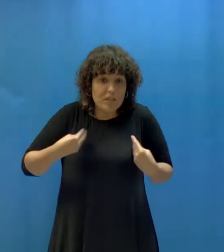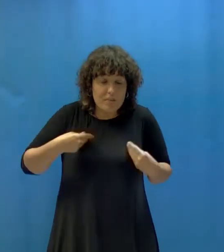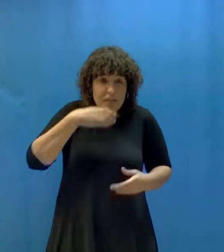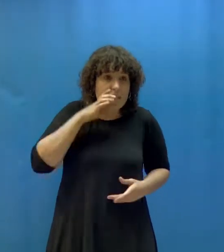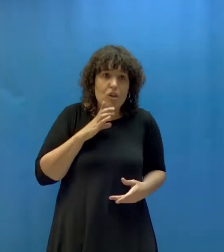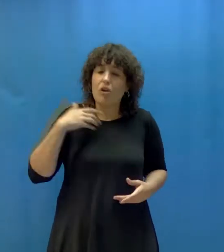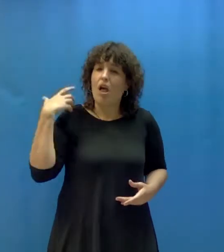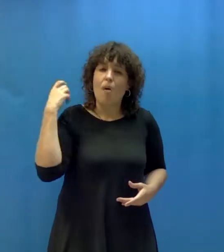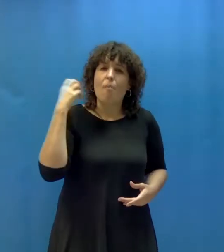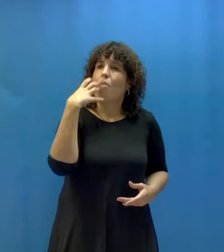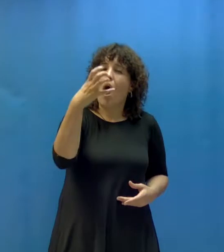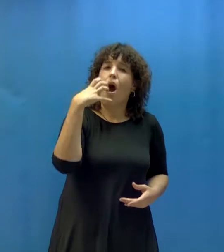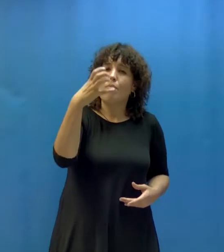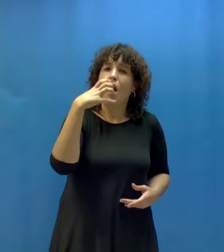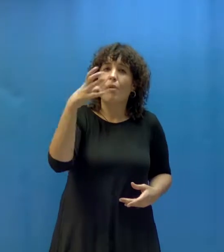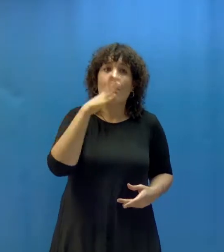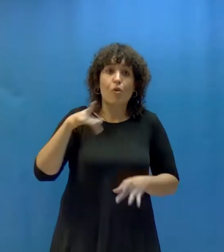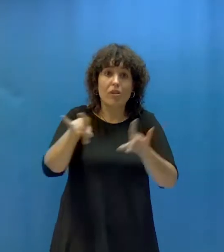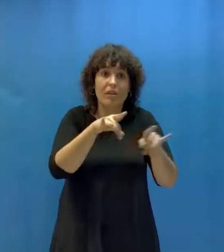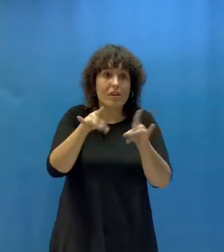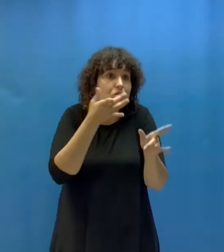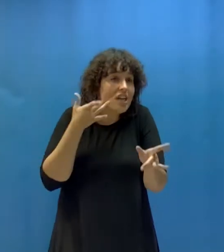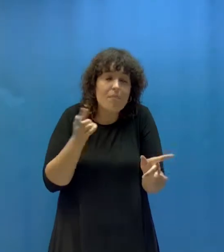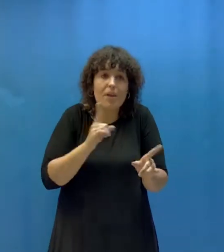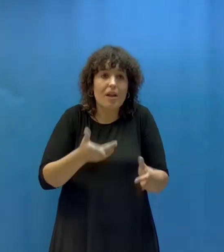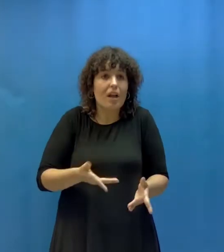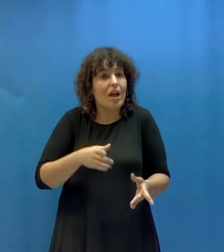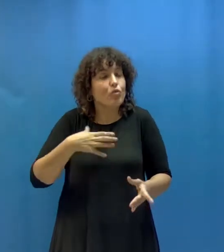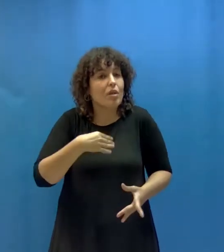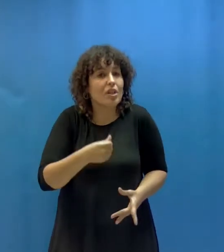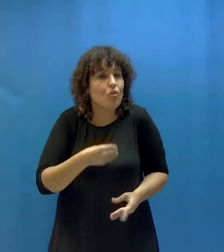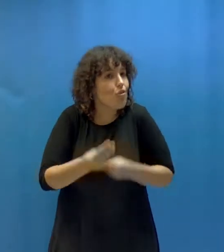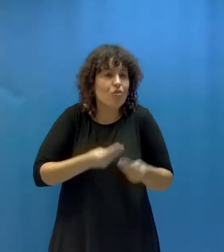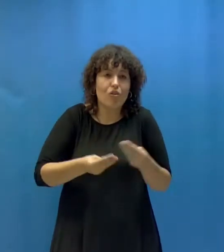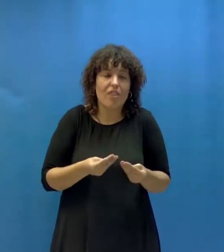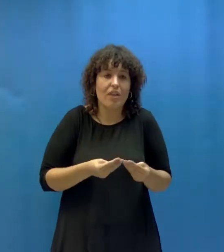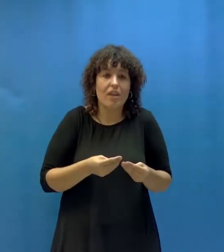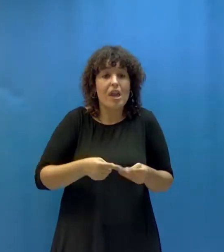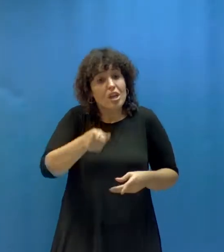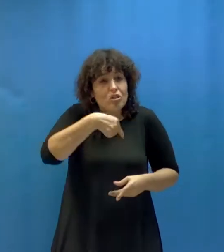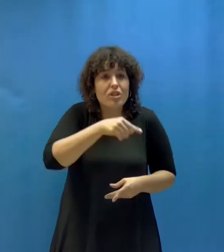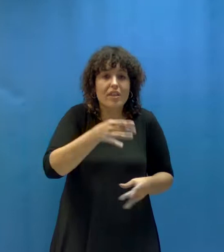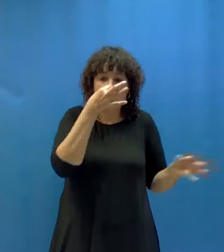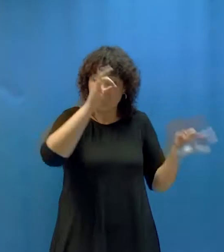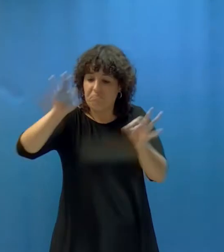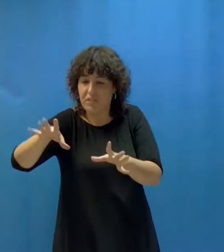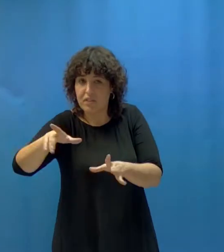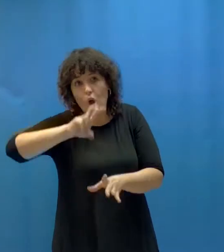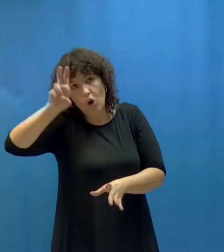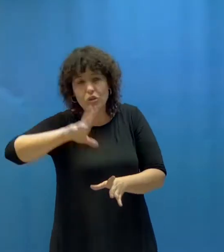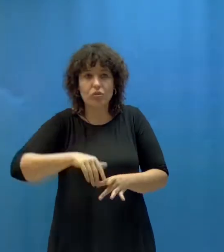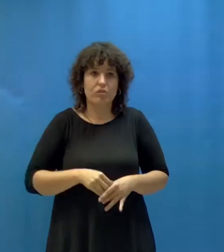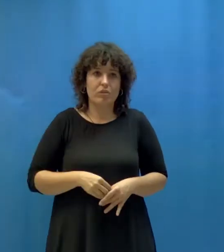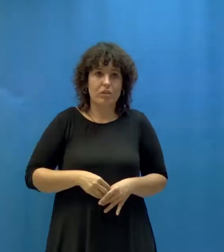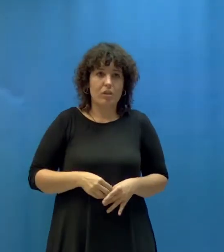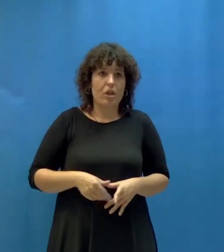quejándose de la falta de limpieza de solares por el ayuntamiento y ustedes, en lugar de actuar, les cargan el mochuelo a otro. Ustedes han limitado excesivamente la